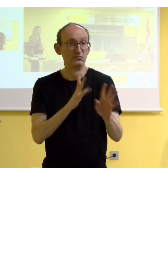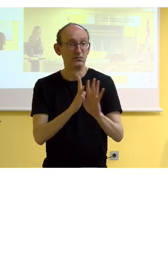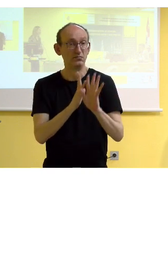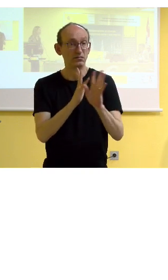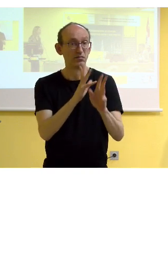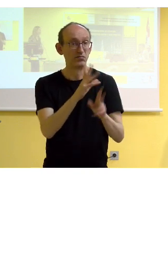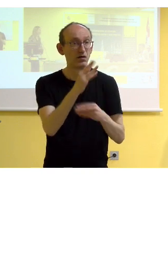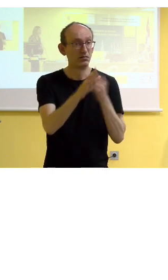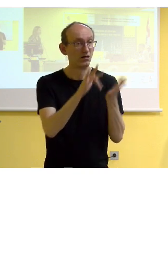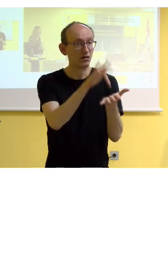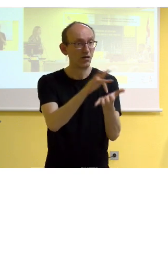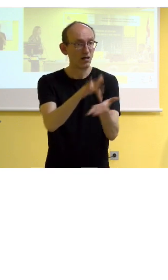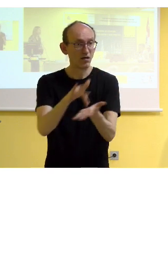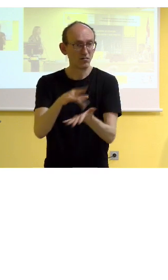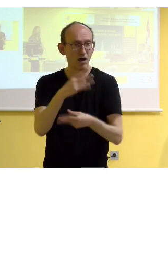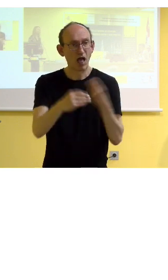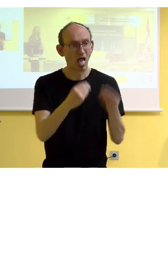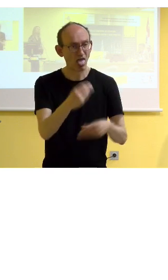llegando.